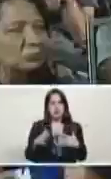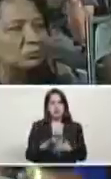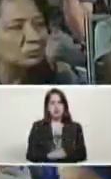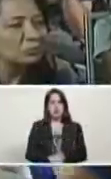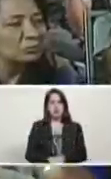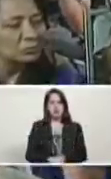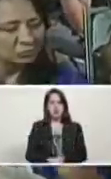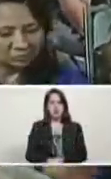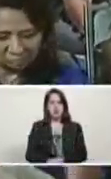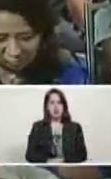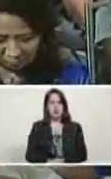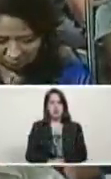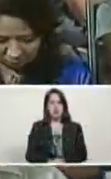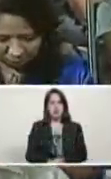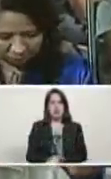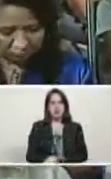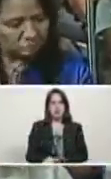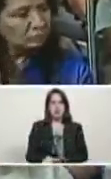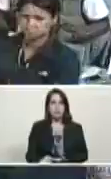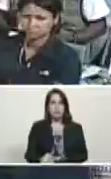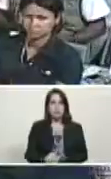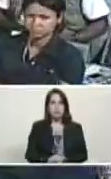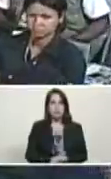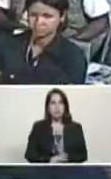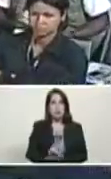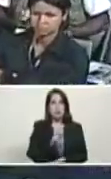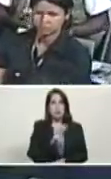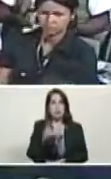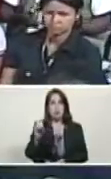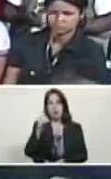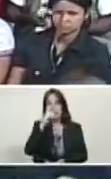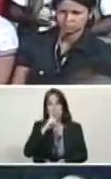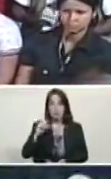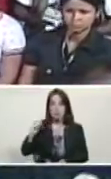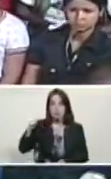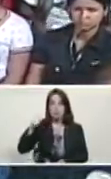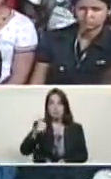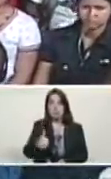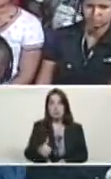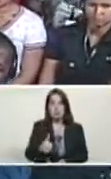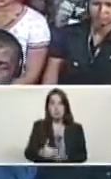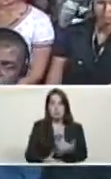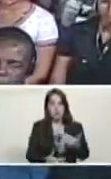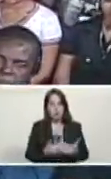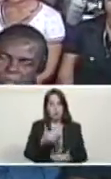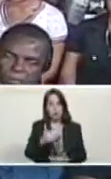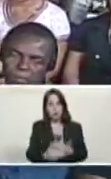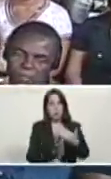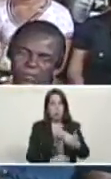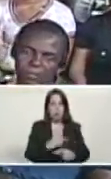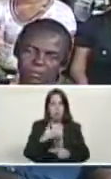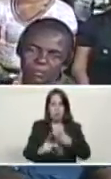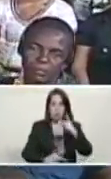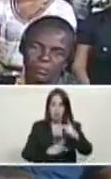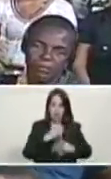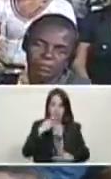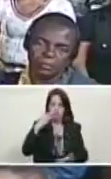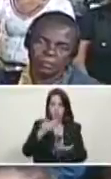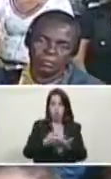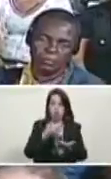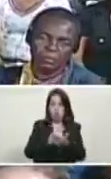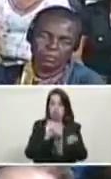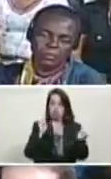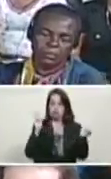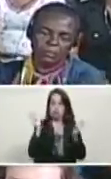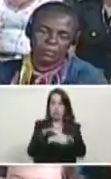desde hace dos décadas la revolución bolivariana avanza en un proceso y propuesta de transformación